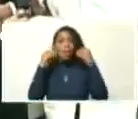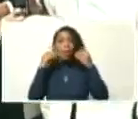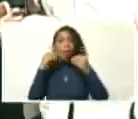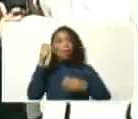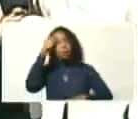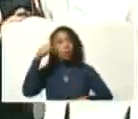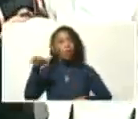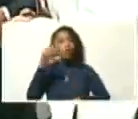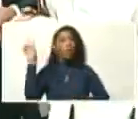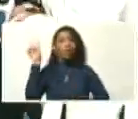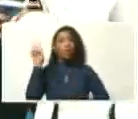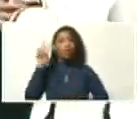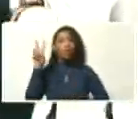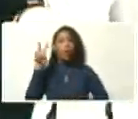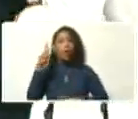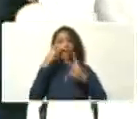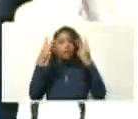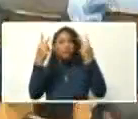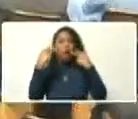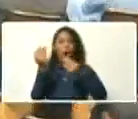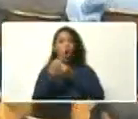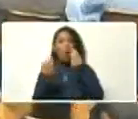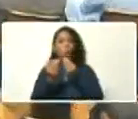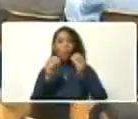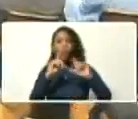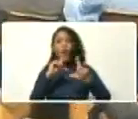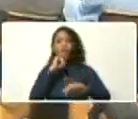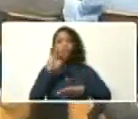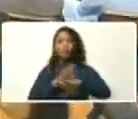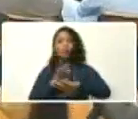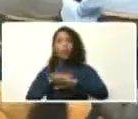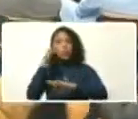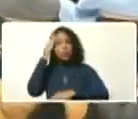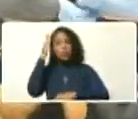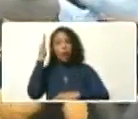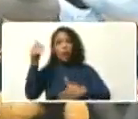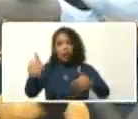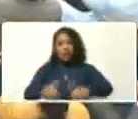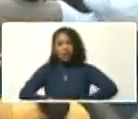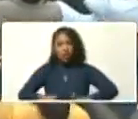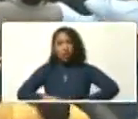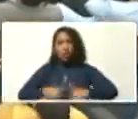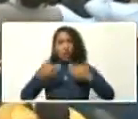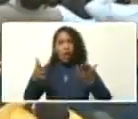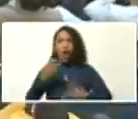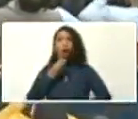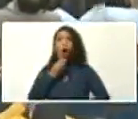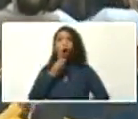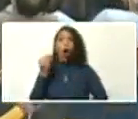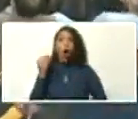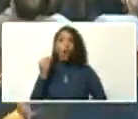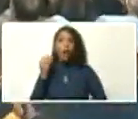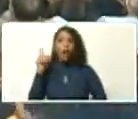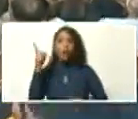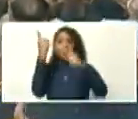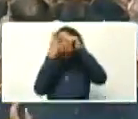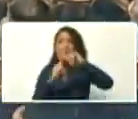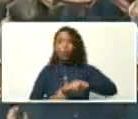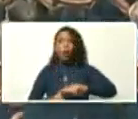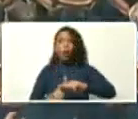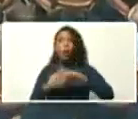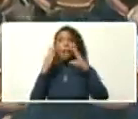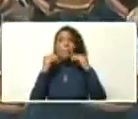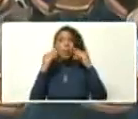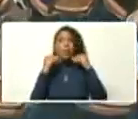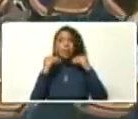pueblo venezolano esté oportunamente informado. Es el esfuerzo de la juventud que se suma también a la experiencia